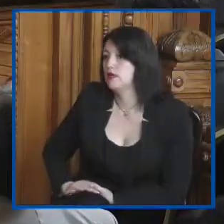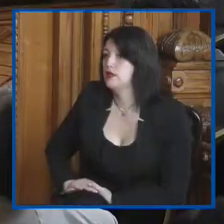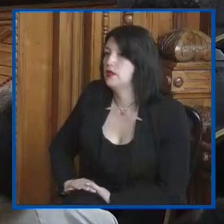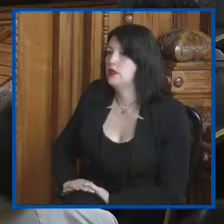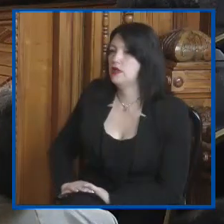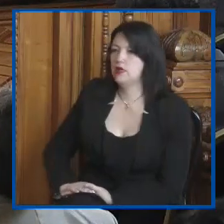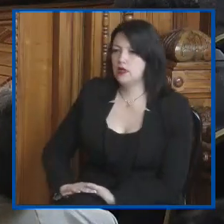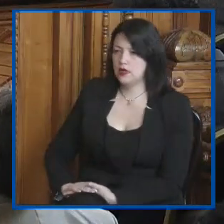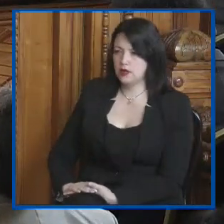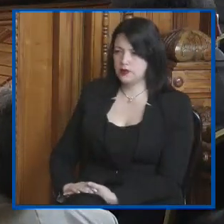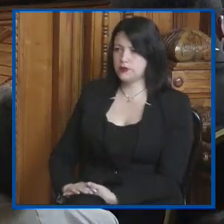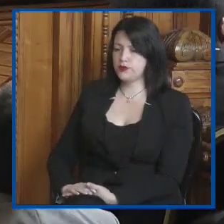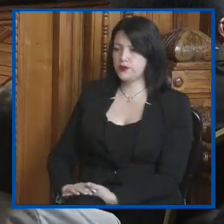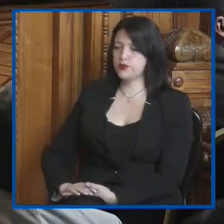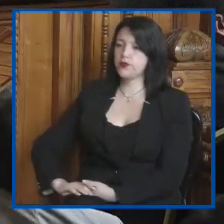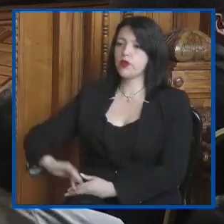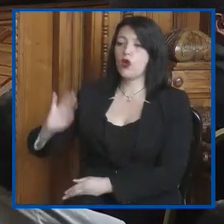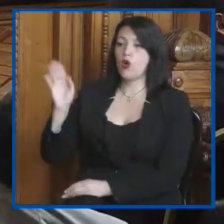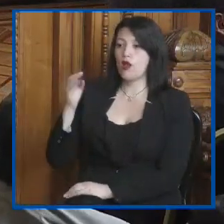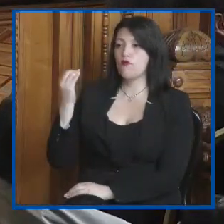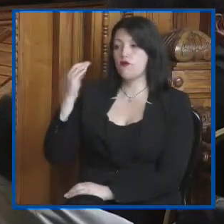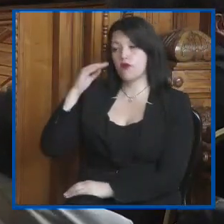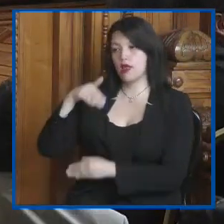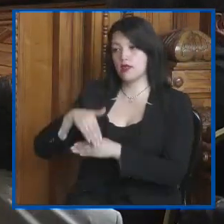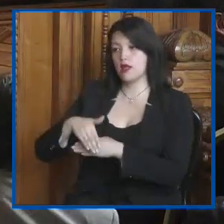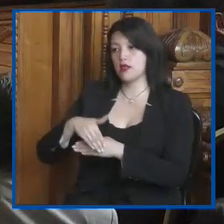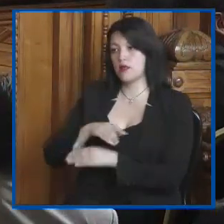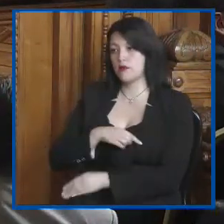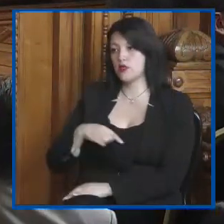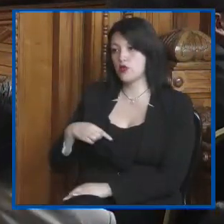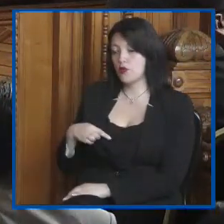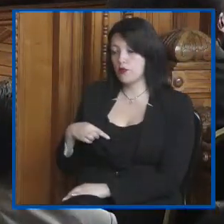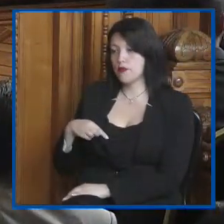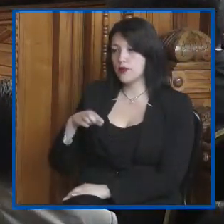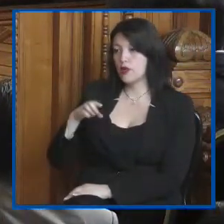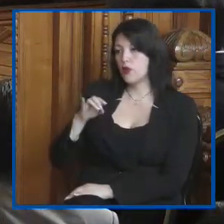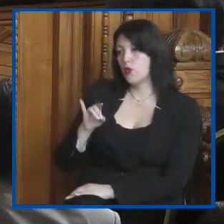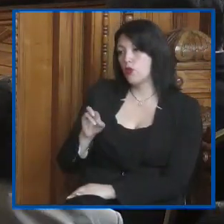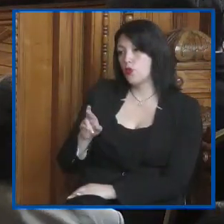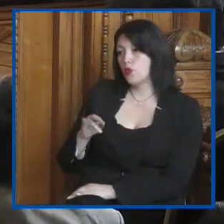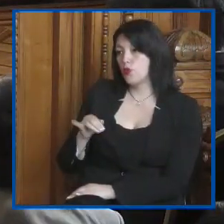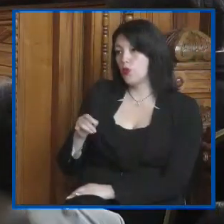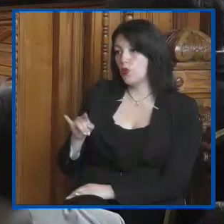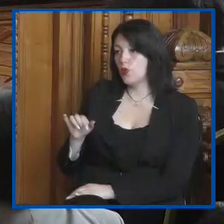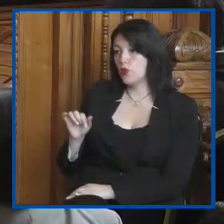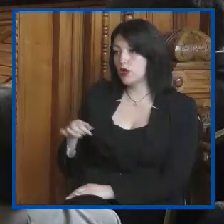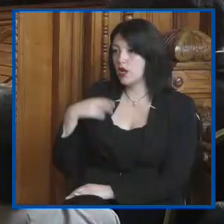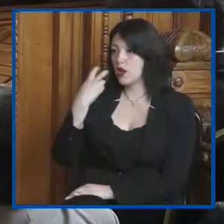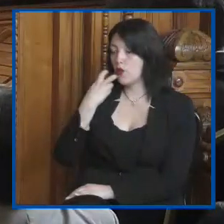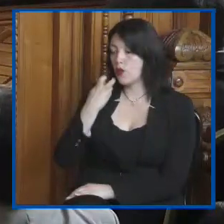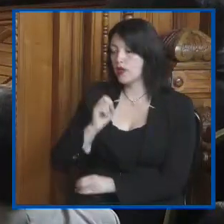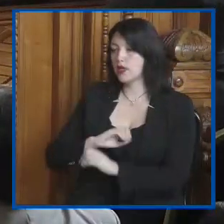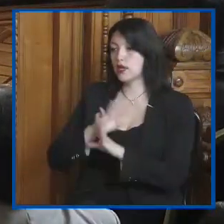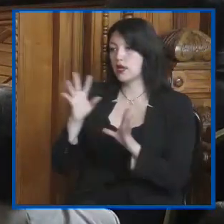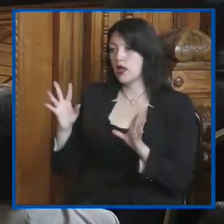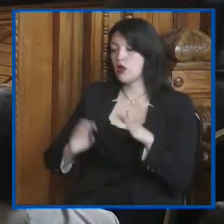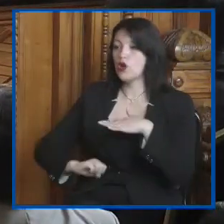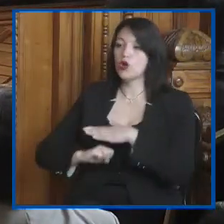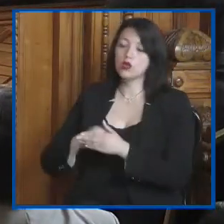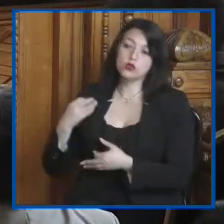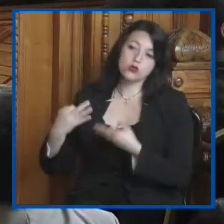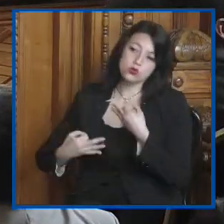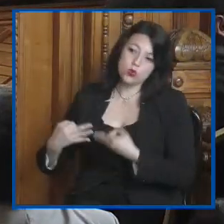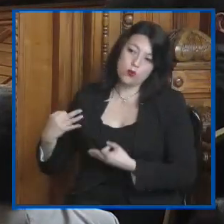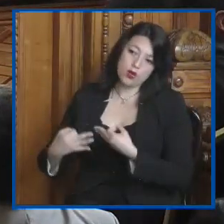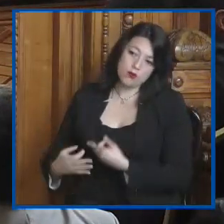Sí. Hola, buenas tardes. Mi nombre es Mónica Ursúa, soy parte de la Comisión de Lenguaje Claro de la Corte Suprema y bibliotecaria de